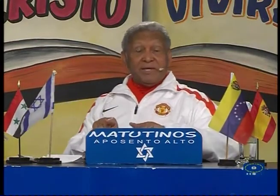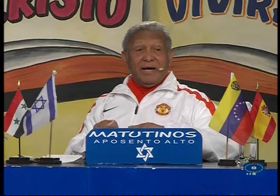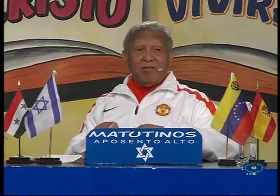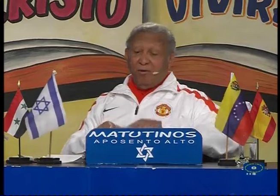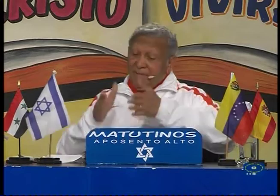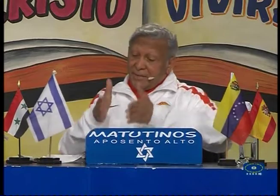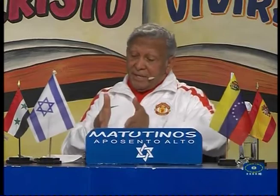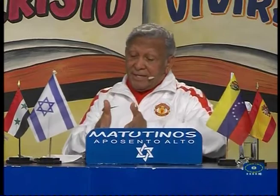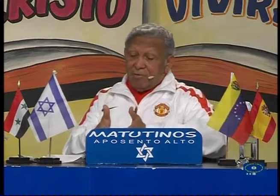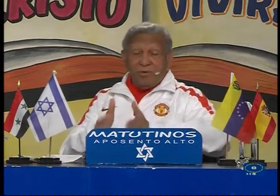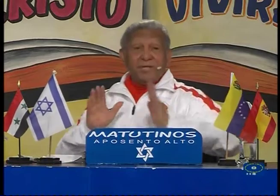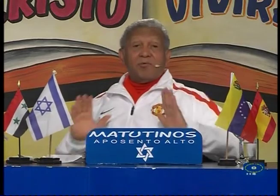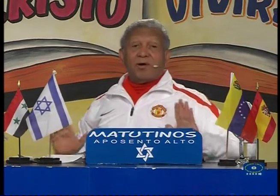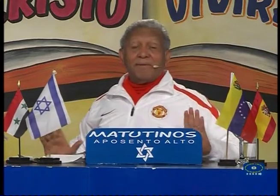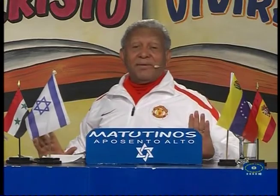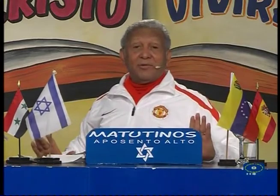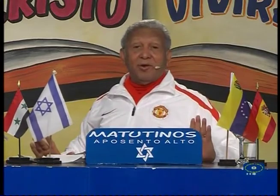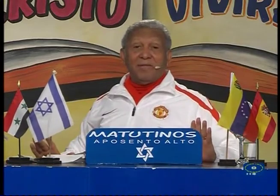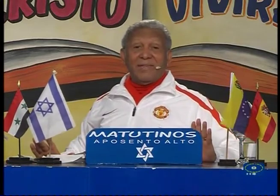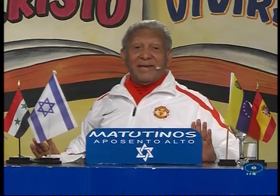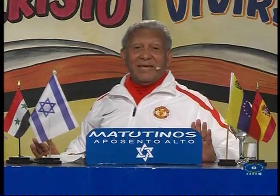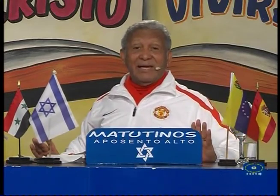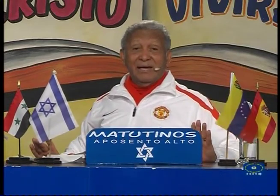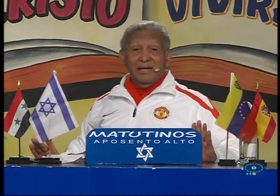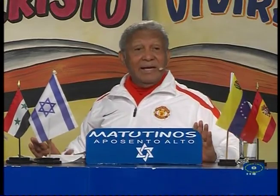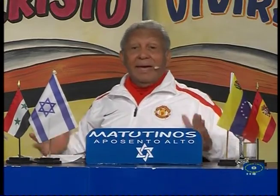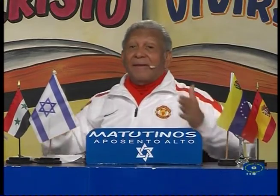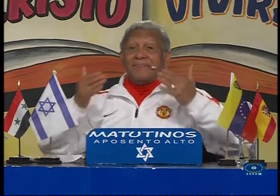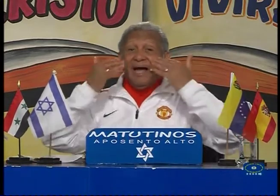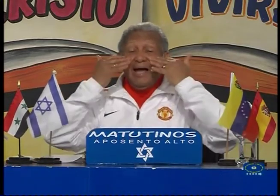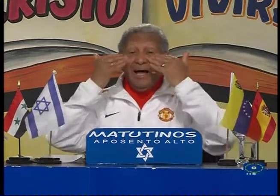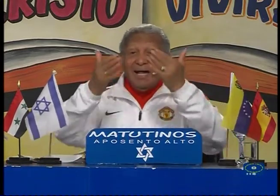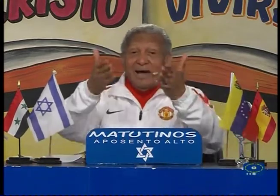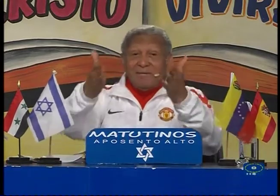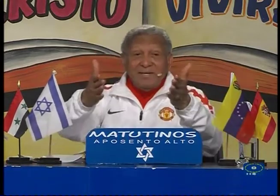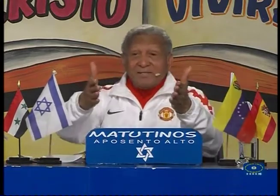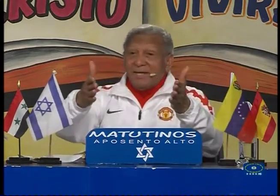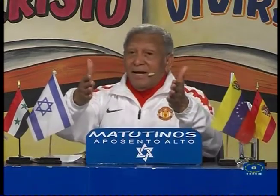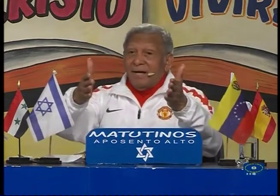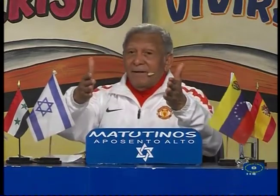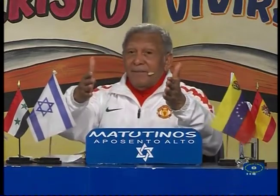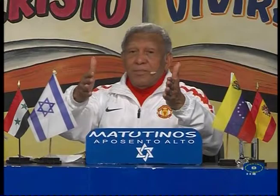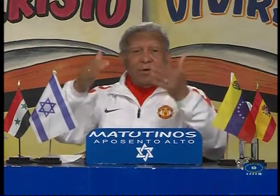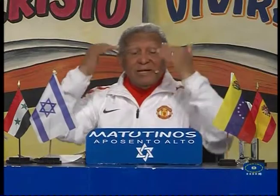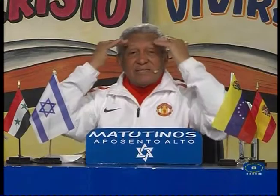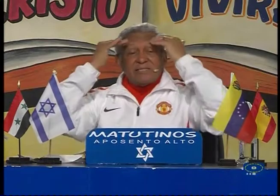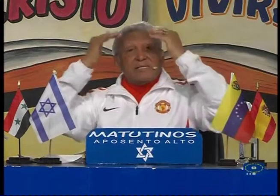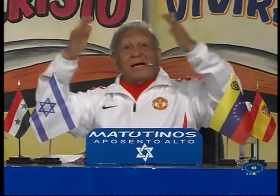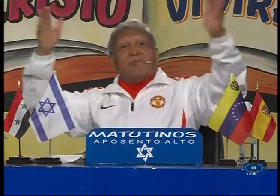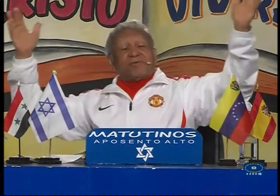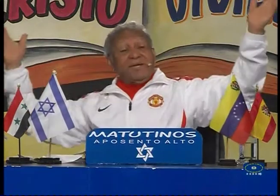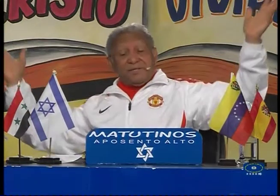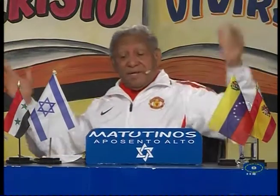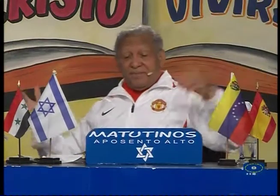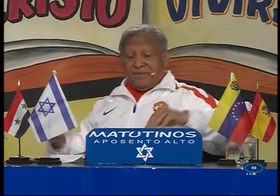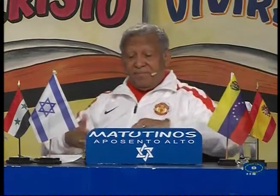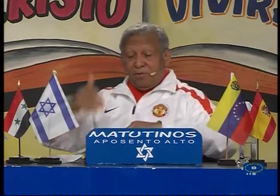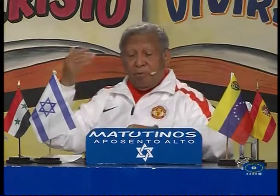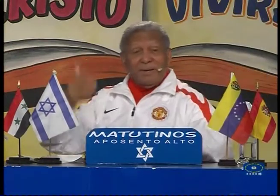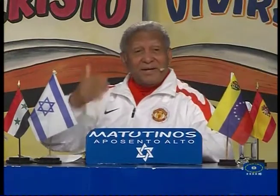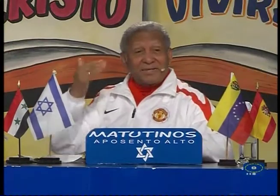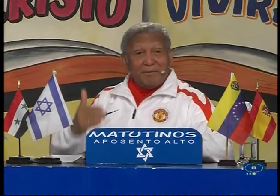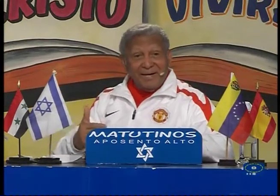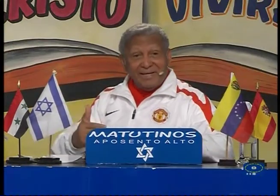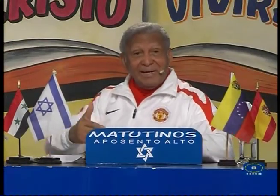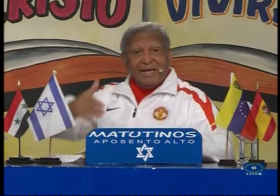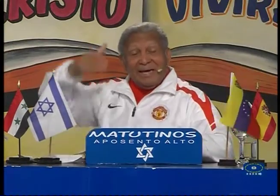hemos demostrado que este último capítulo de Daniel está a la vista. No necesitamos ser